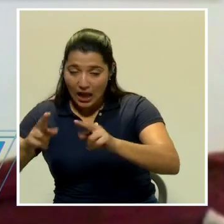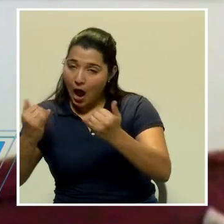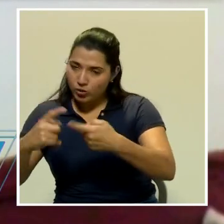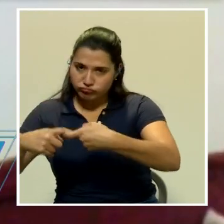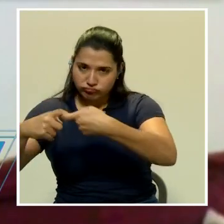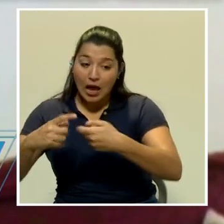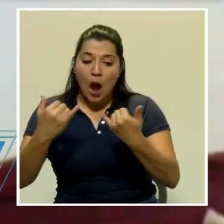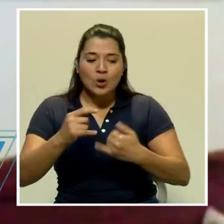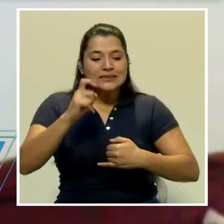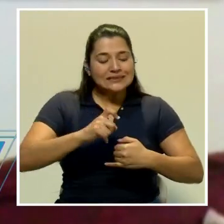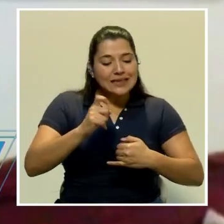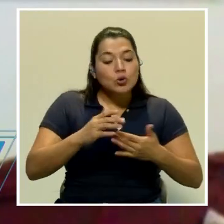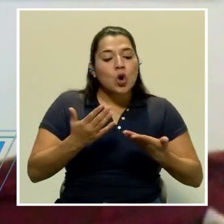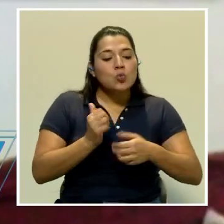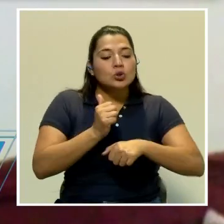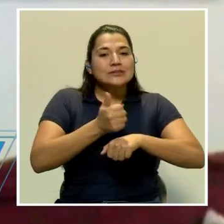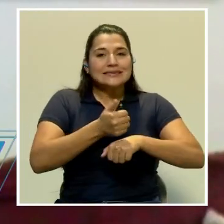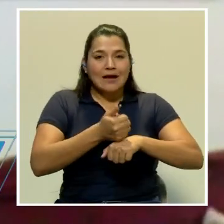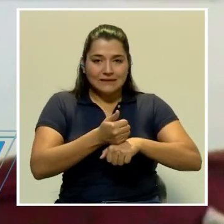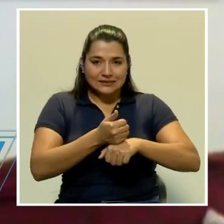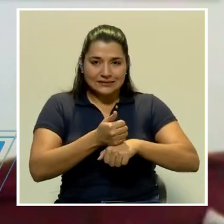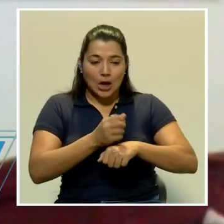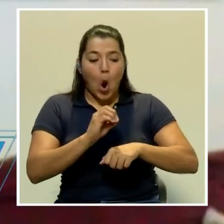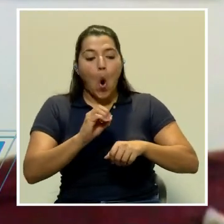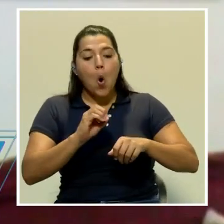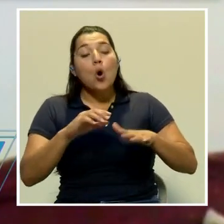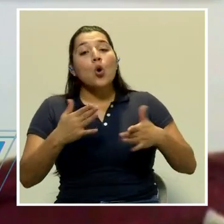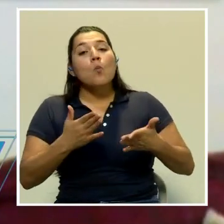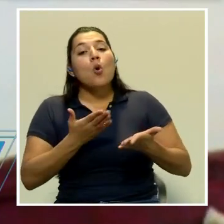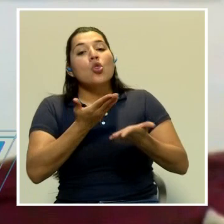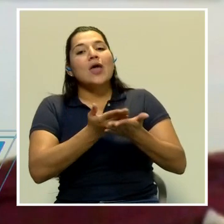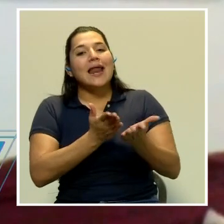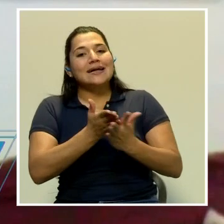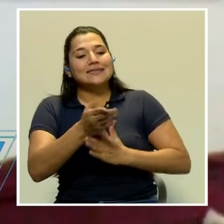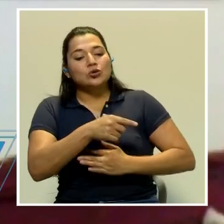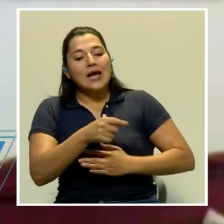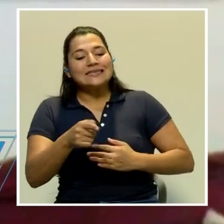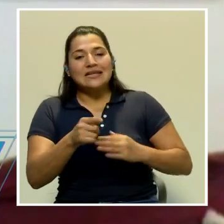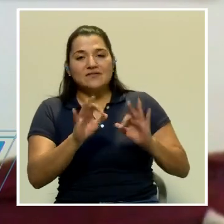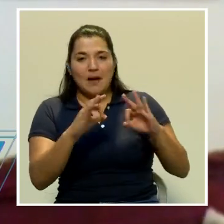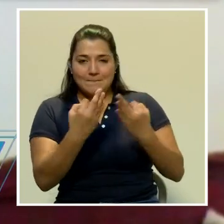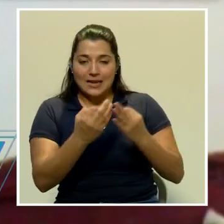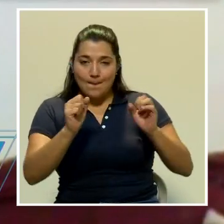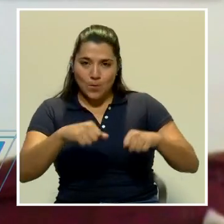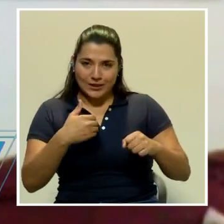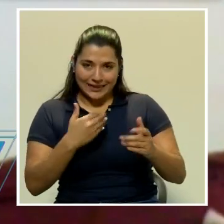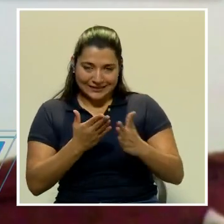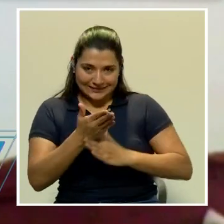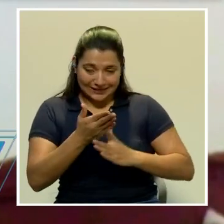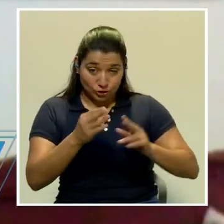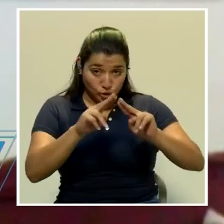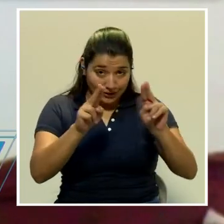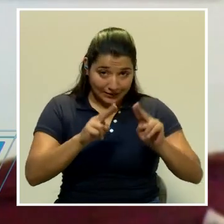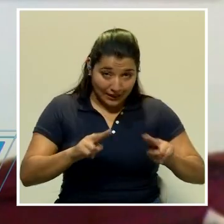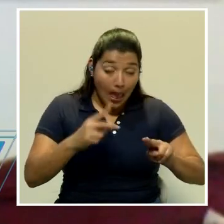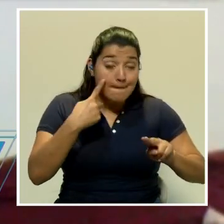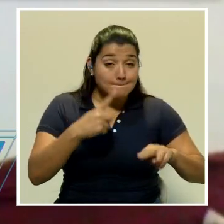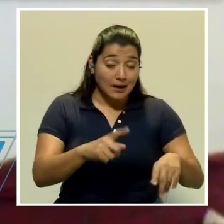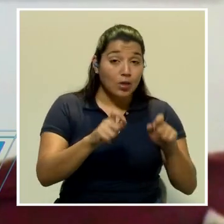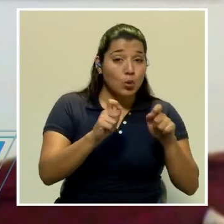trabajar profundamente en darle acceso a esas familias de la Internet no solo por el tema del servicio educativo,